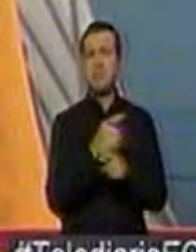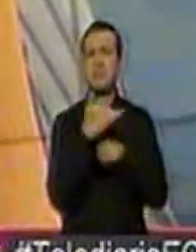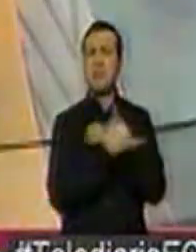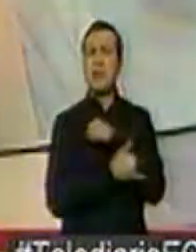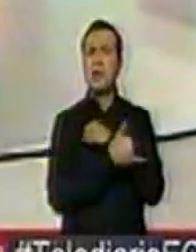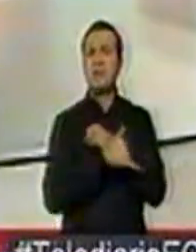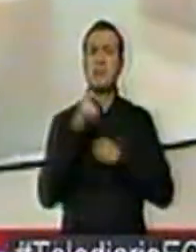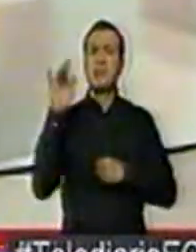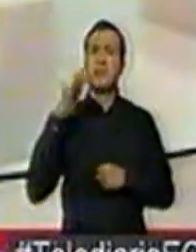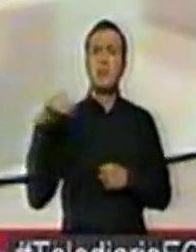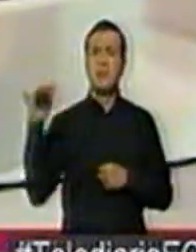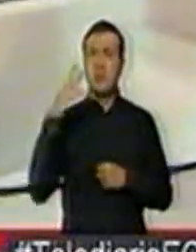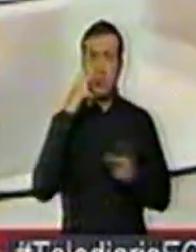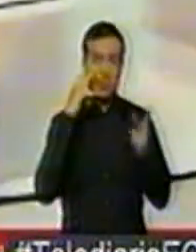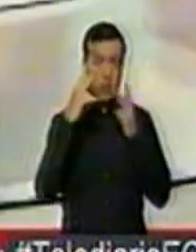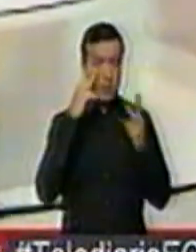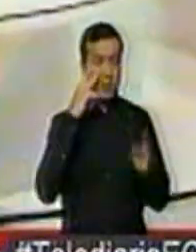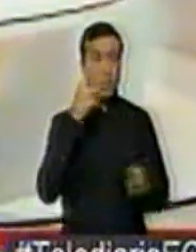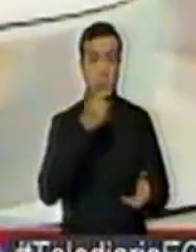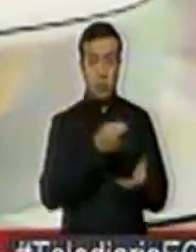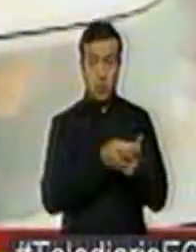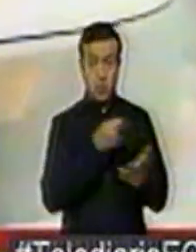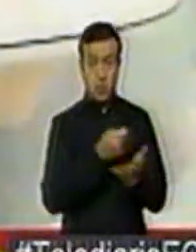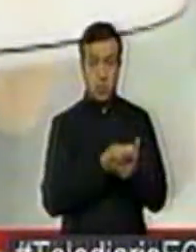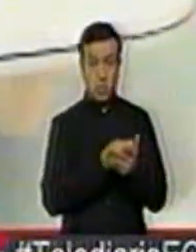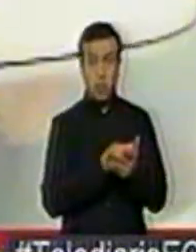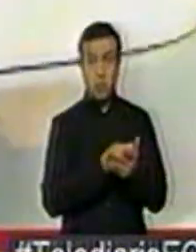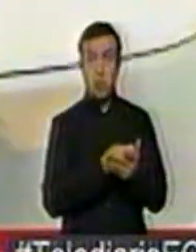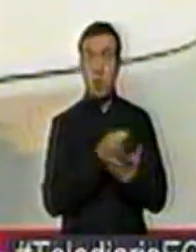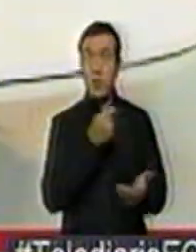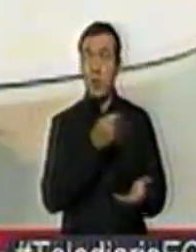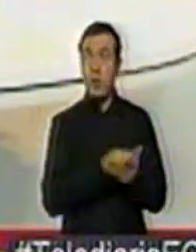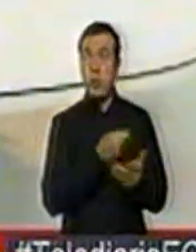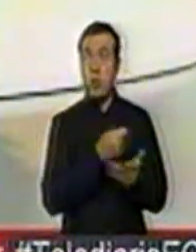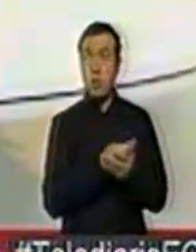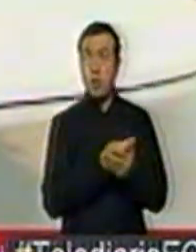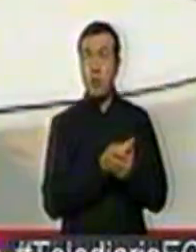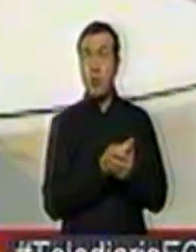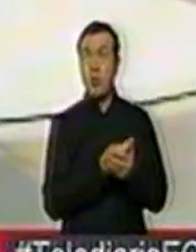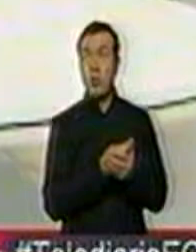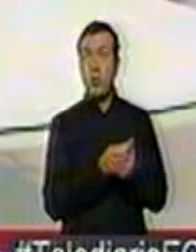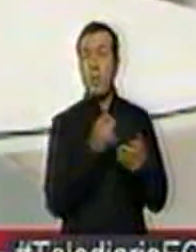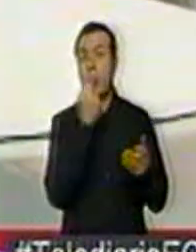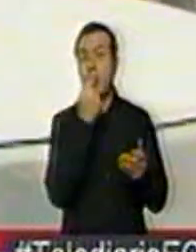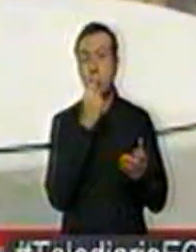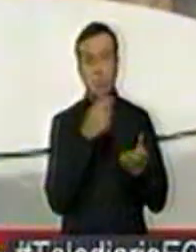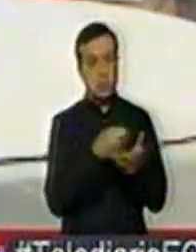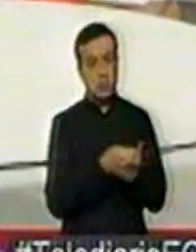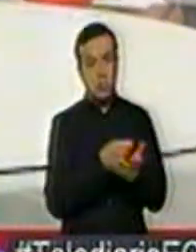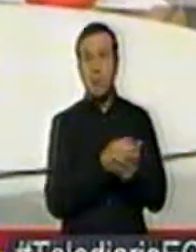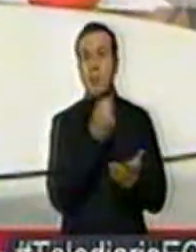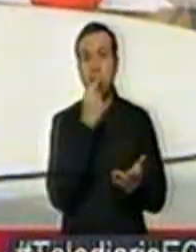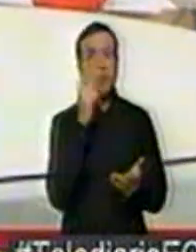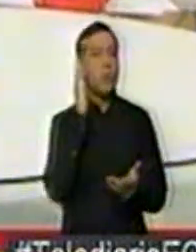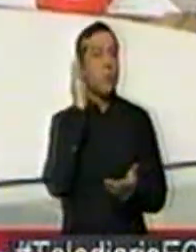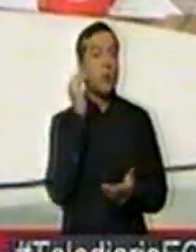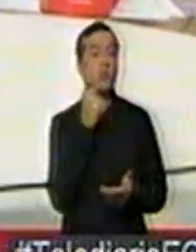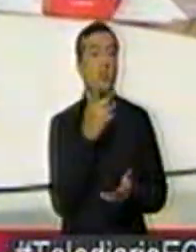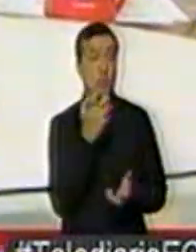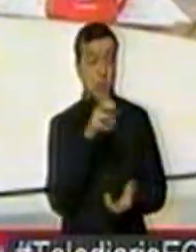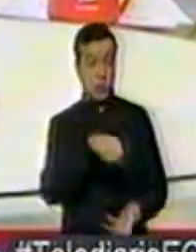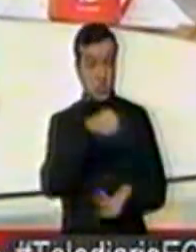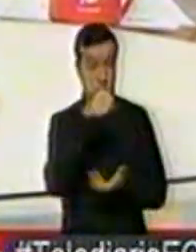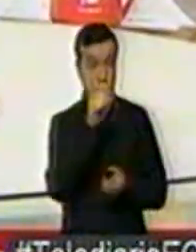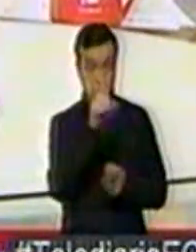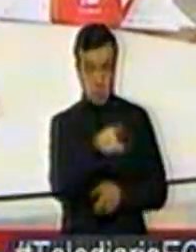desarrollados como tú y va y compra la botica o un reductor a la señorita le pregunté quiere una